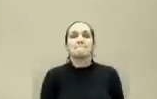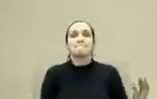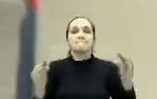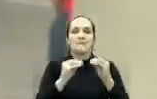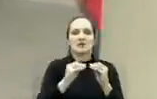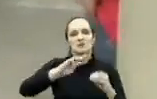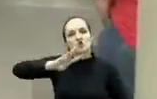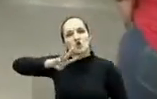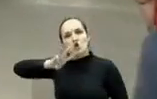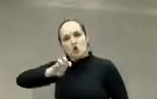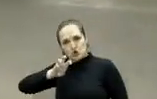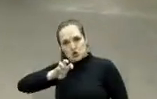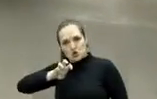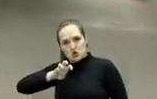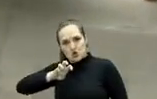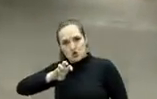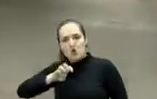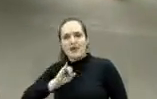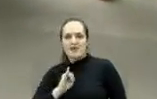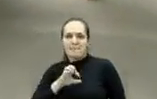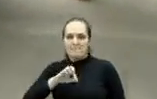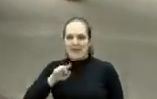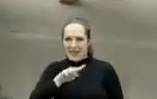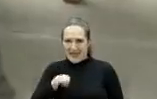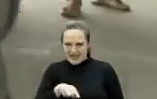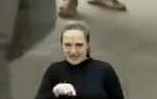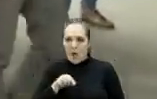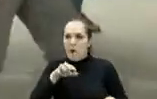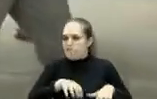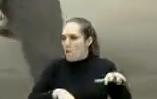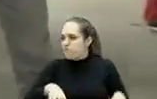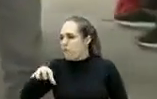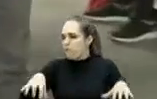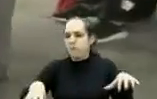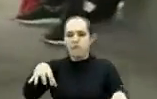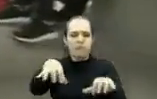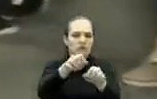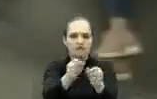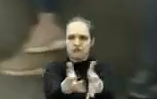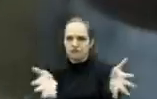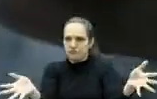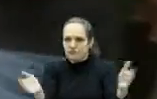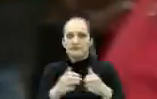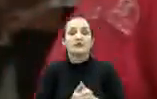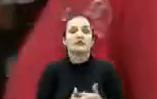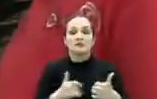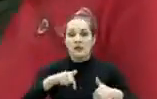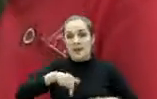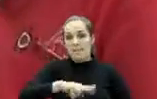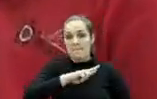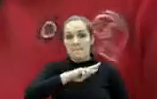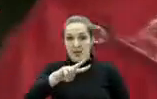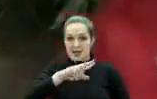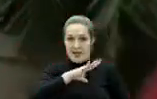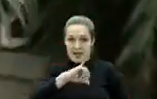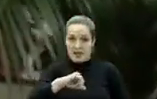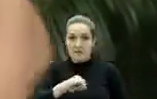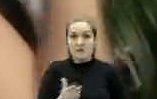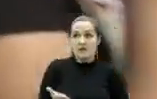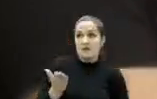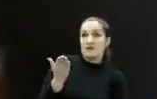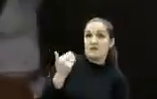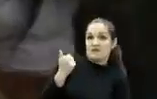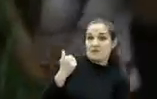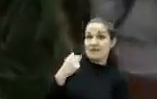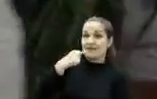parte de las diferentes IPS y EPS en toda la ciudad. De acuerdo con el último reporte epidemiológico, solo en